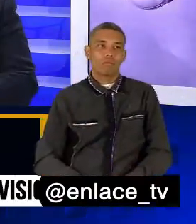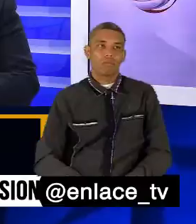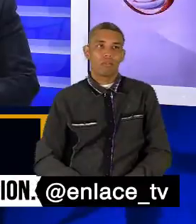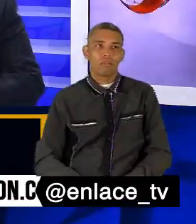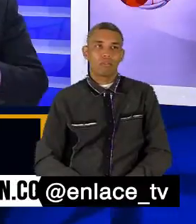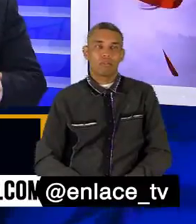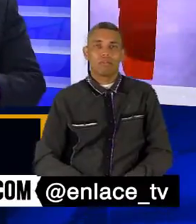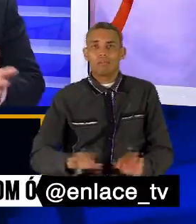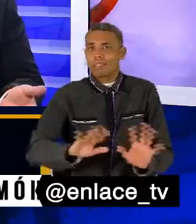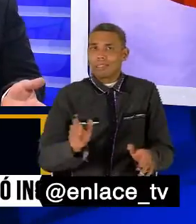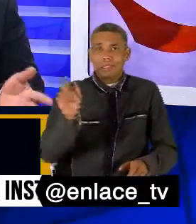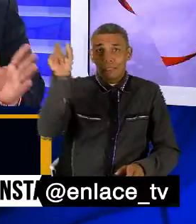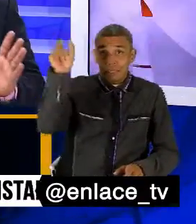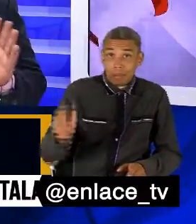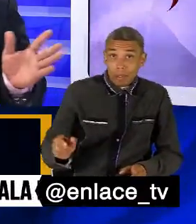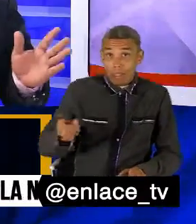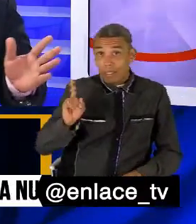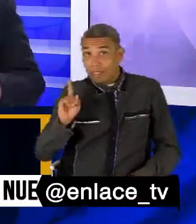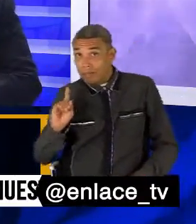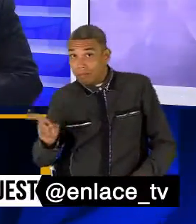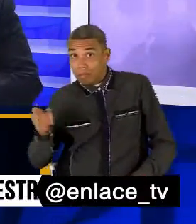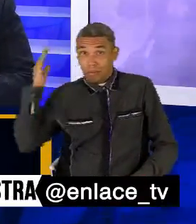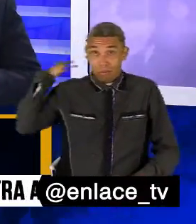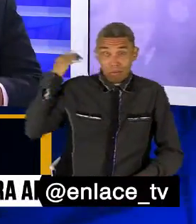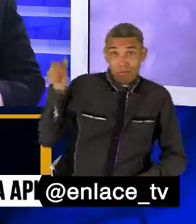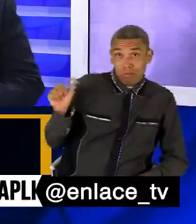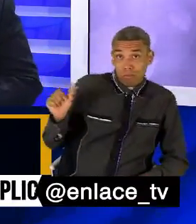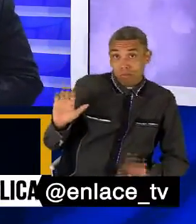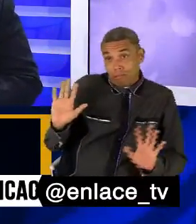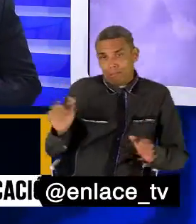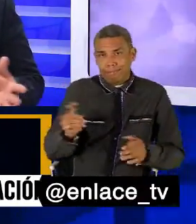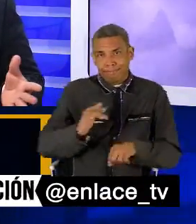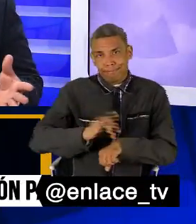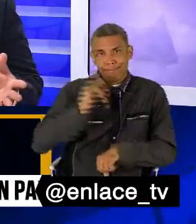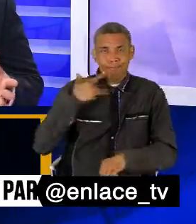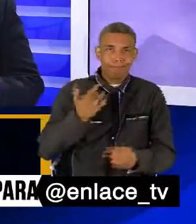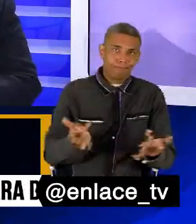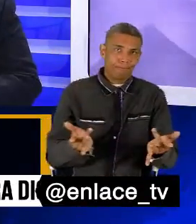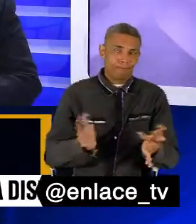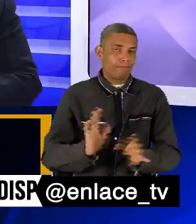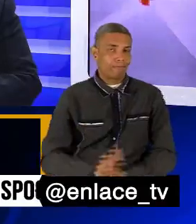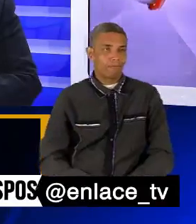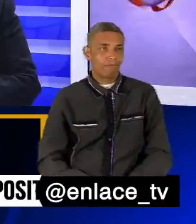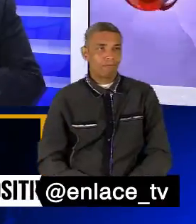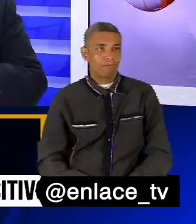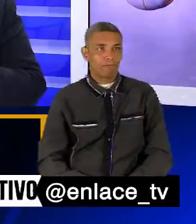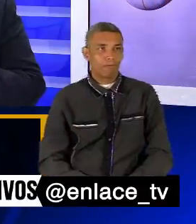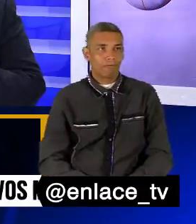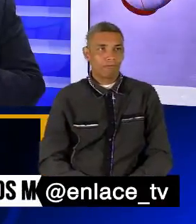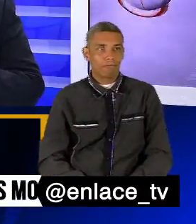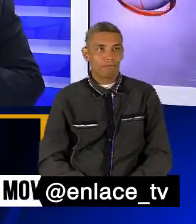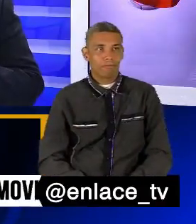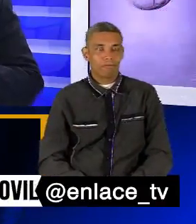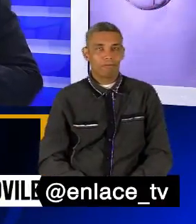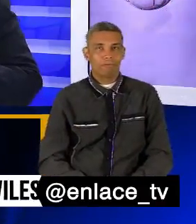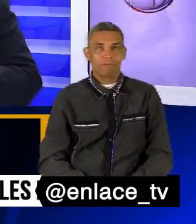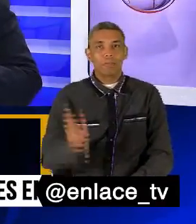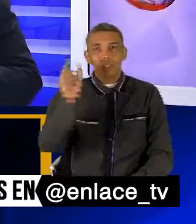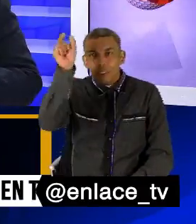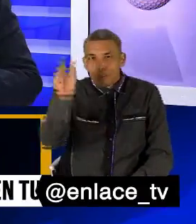siendo el mismo, Ariel, ¿va o no va James? Ya usted lo hablaba, y hay que esperar el pitazo inicial del árbitro brasilero.